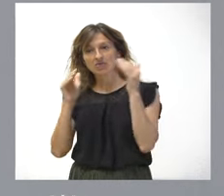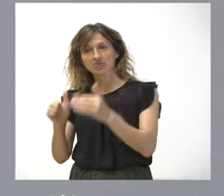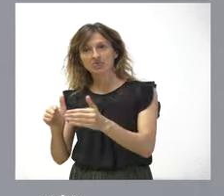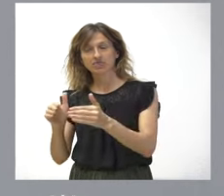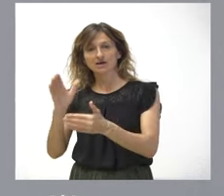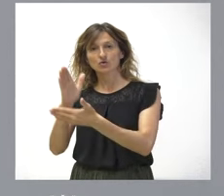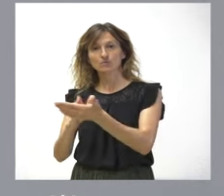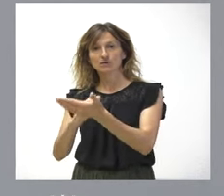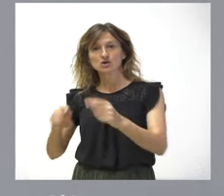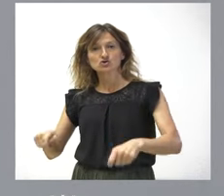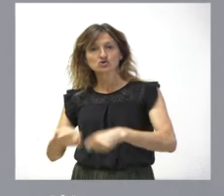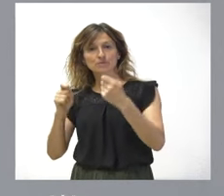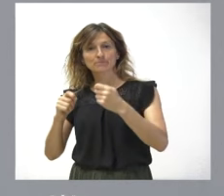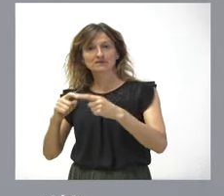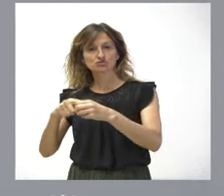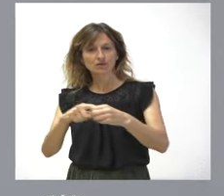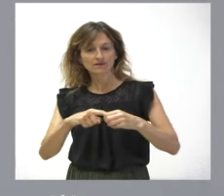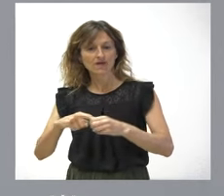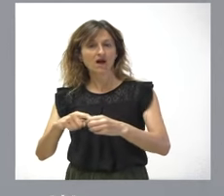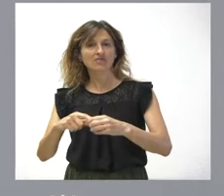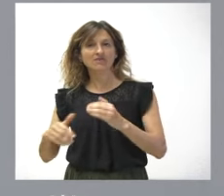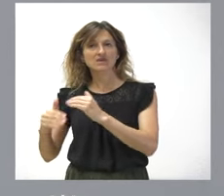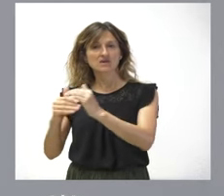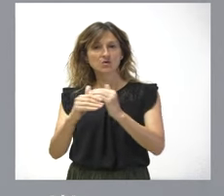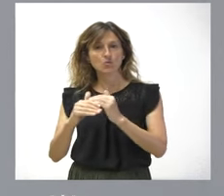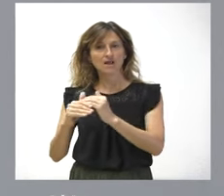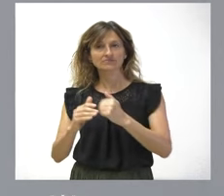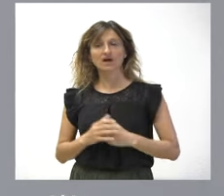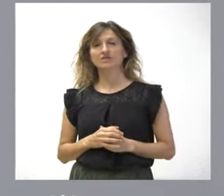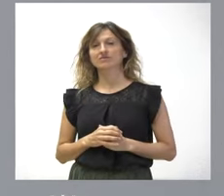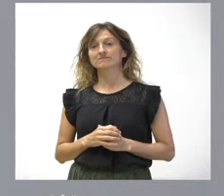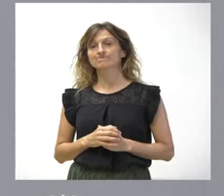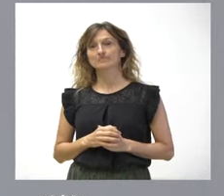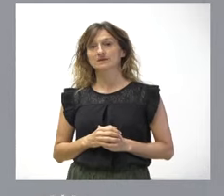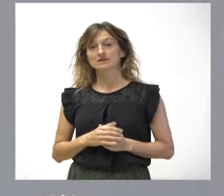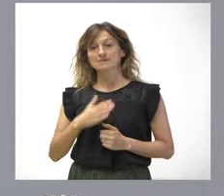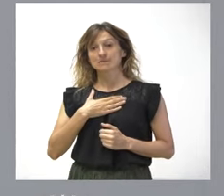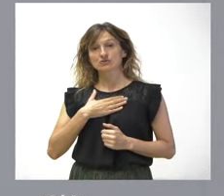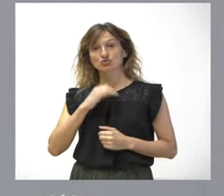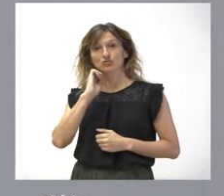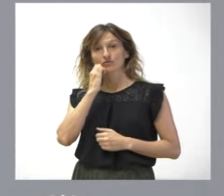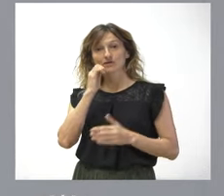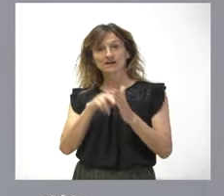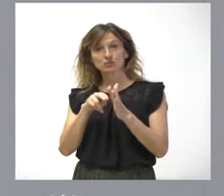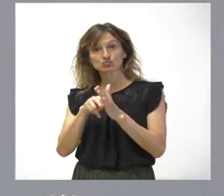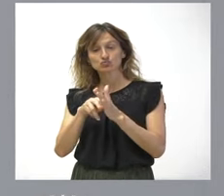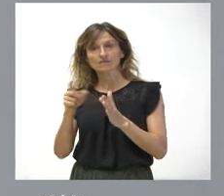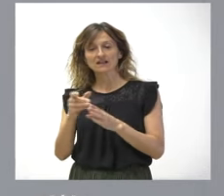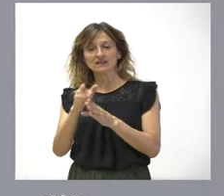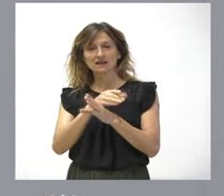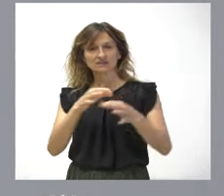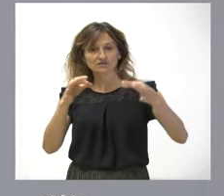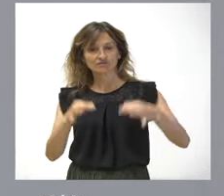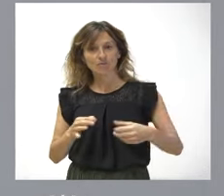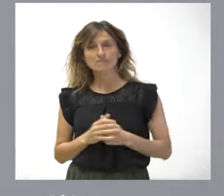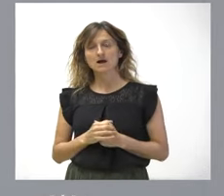la igualdad y la solidaridad entre el conjunto de los españoles lógicamente para que nosotros podamos presentar el recurso hace falta que esto se formalice a